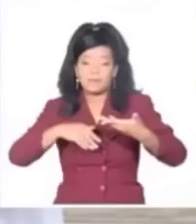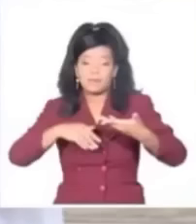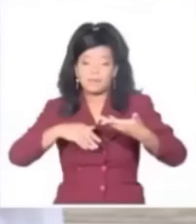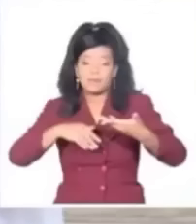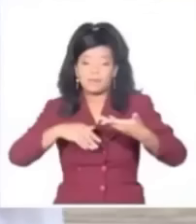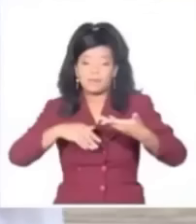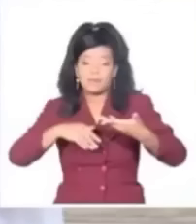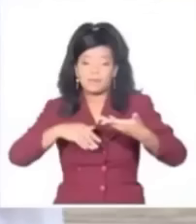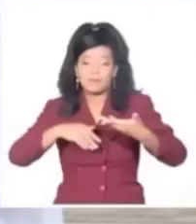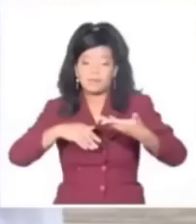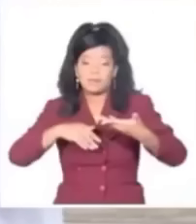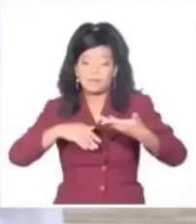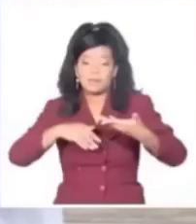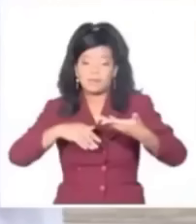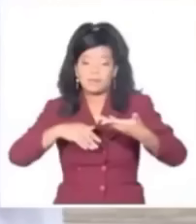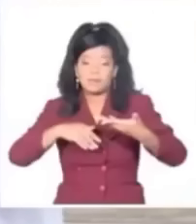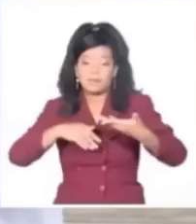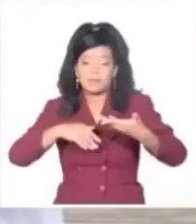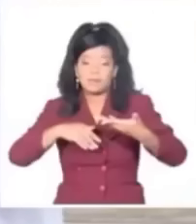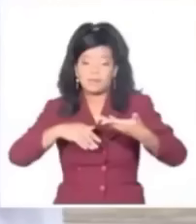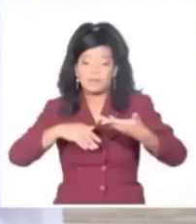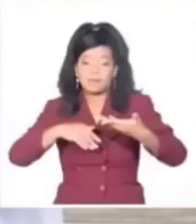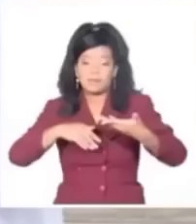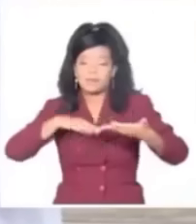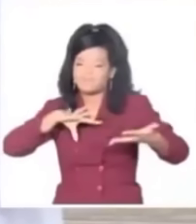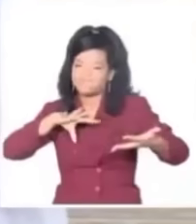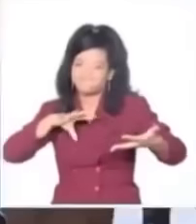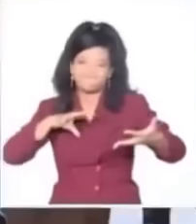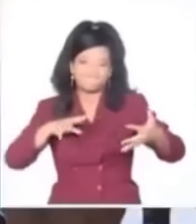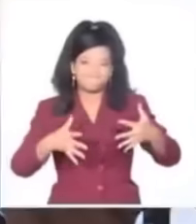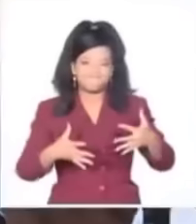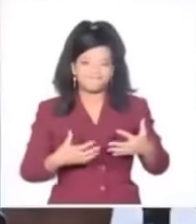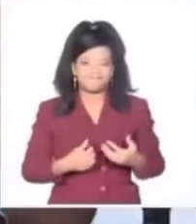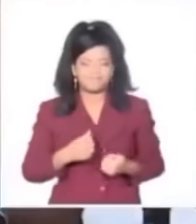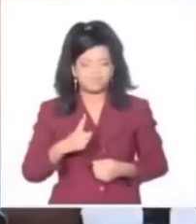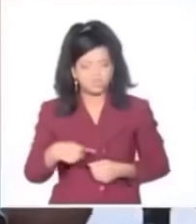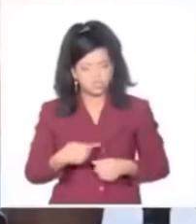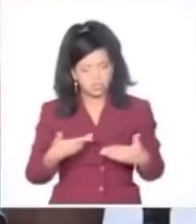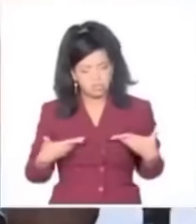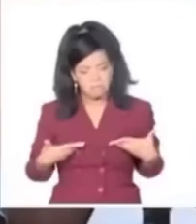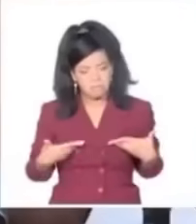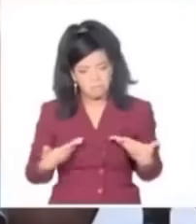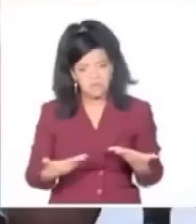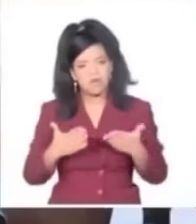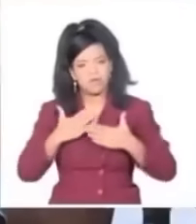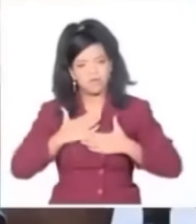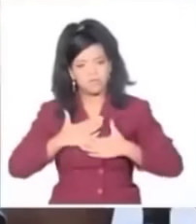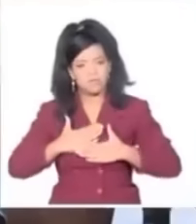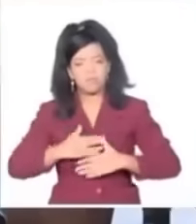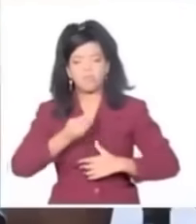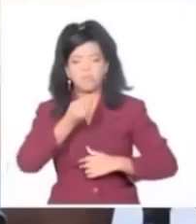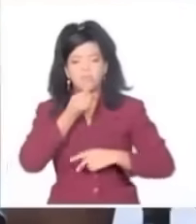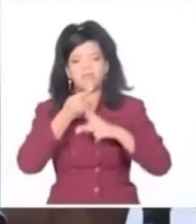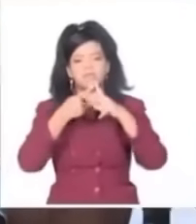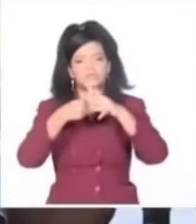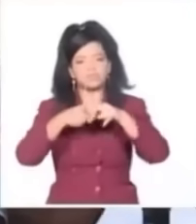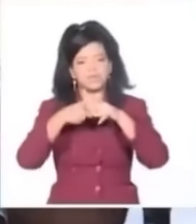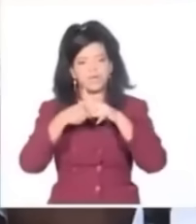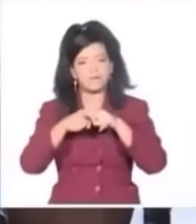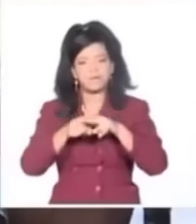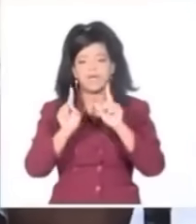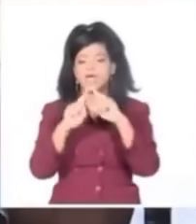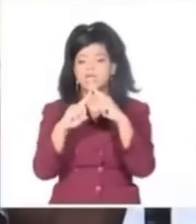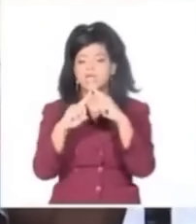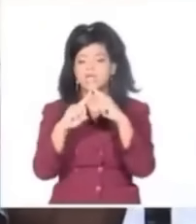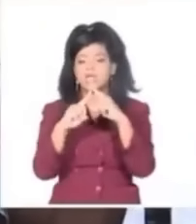vas a ver que las cosas van a mejorar mentiras no va a mejorar nada que va a mejorar de Qué es más nosotros tenemos problemas la participación de todo el mundo sobre todo